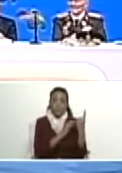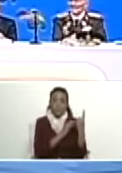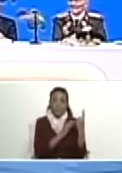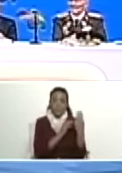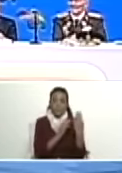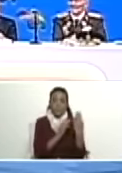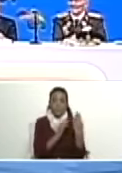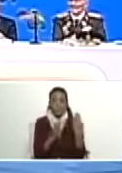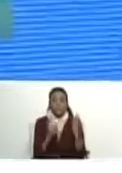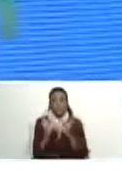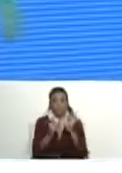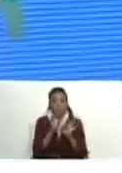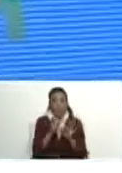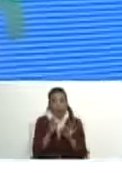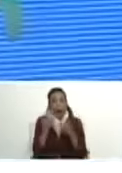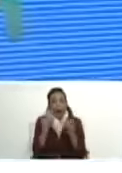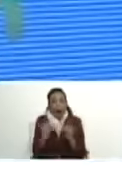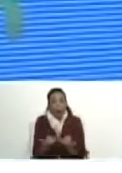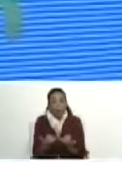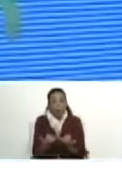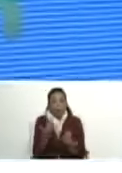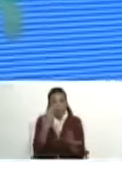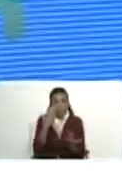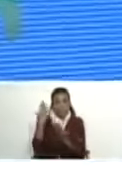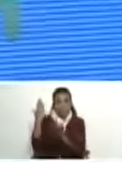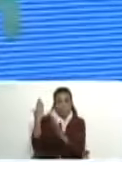Y vamos a hacer este esfuerzo